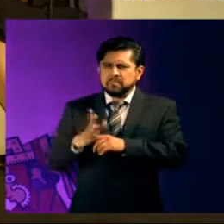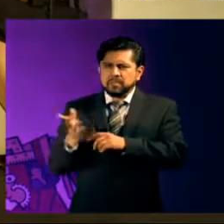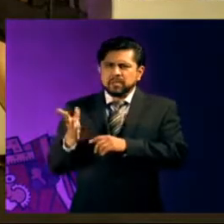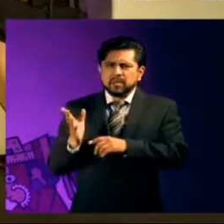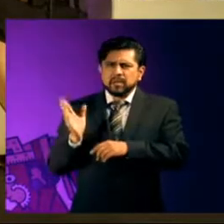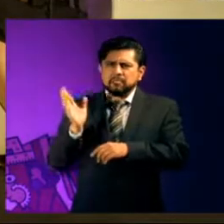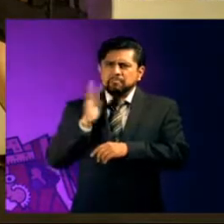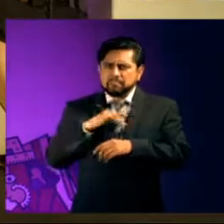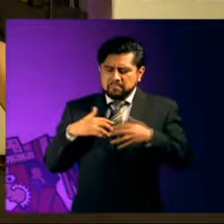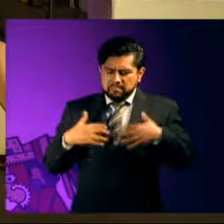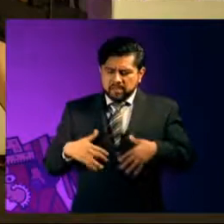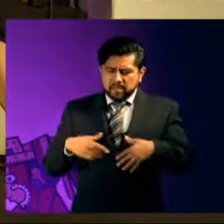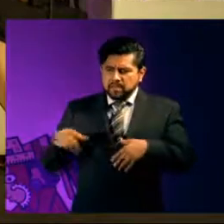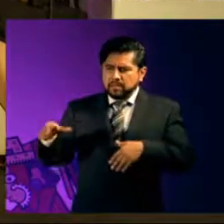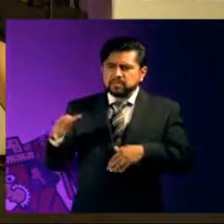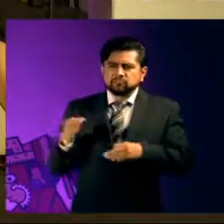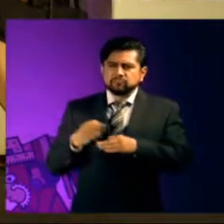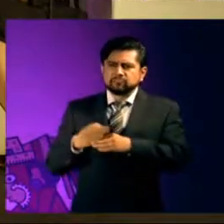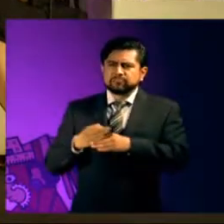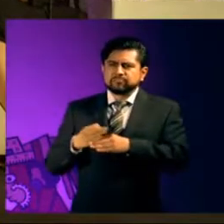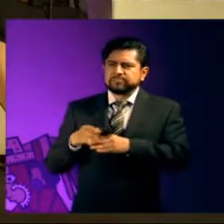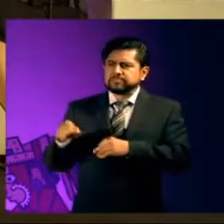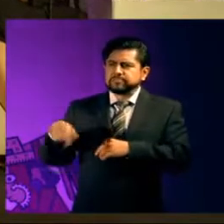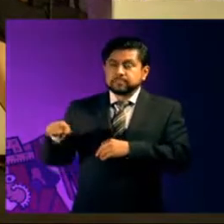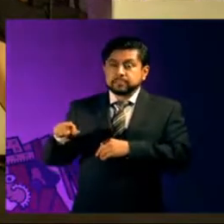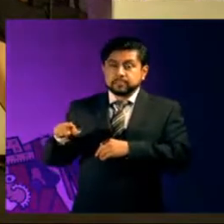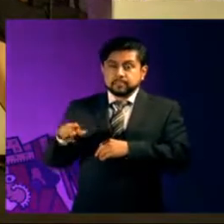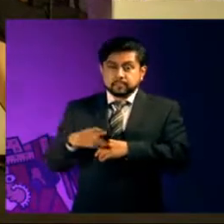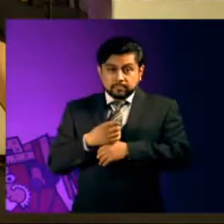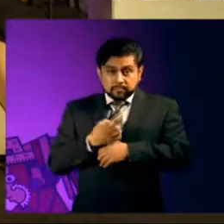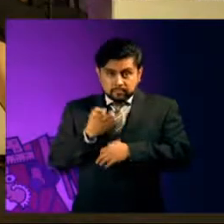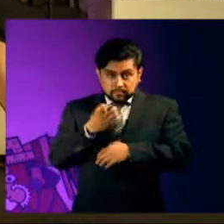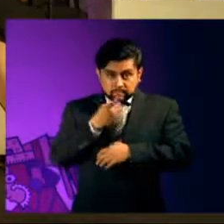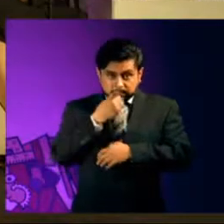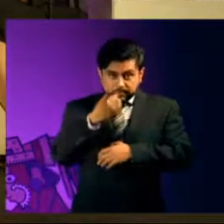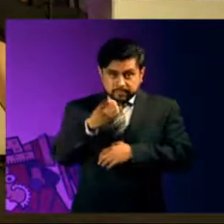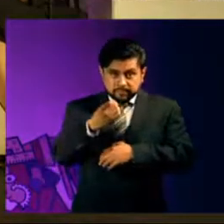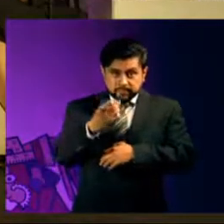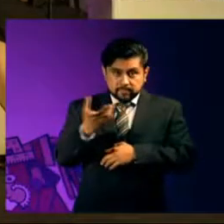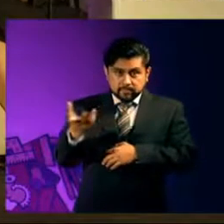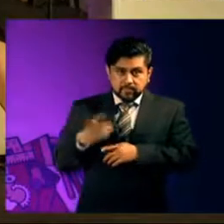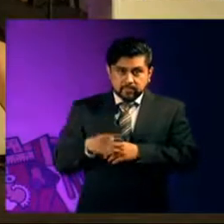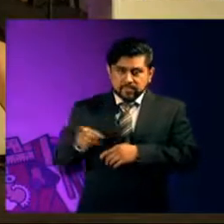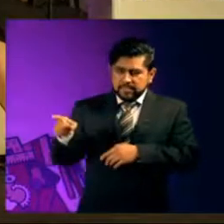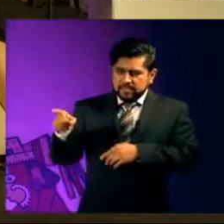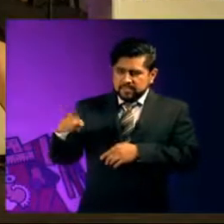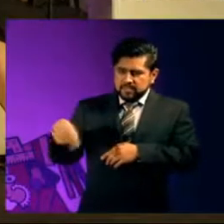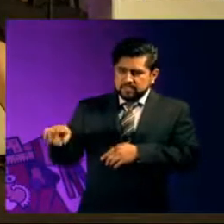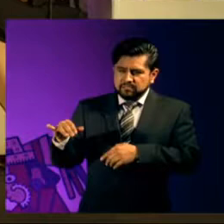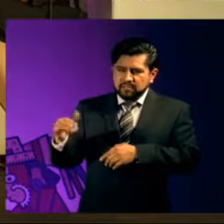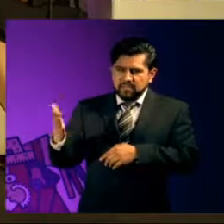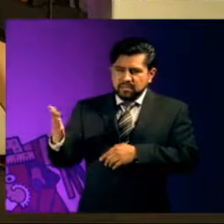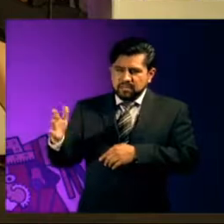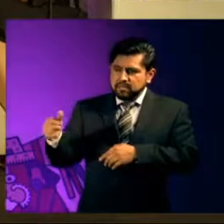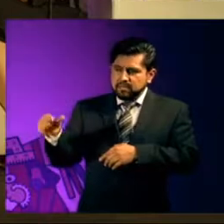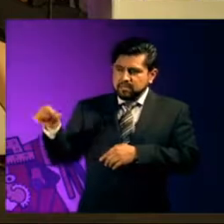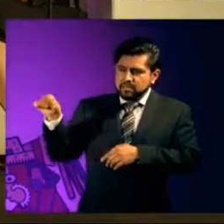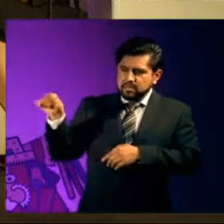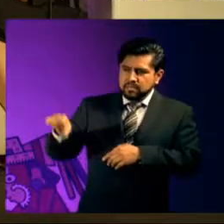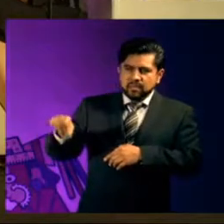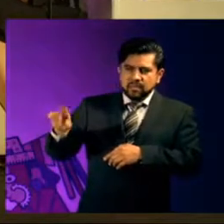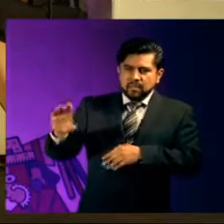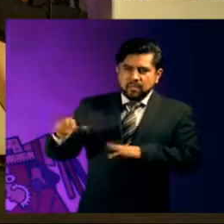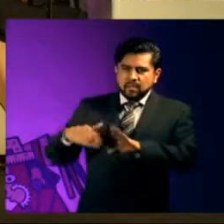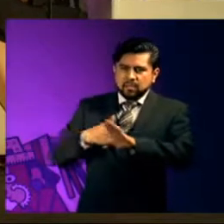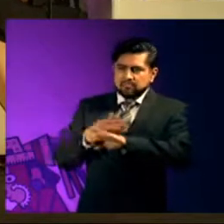morenos eso es lo que están diciendo y sigue ninguneando el